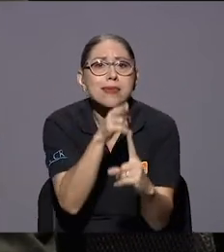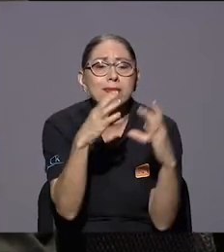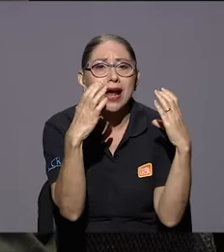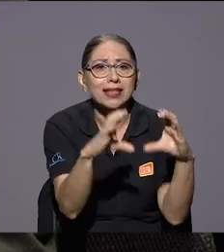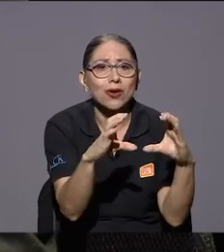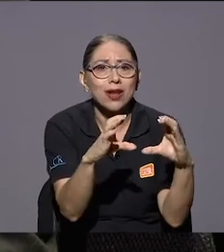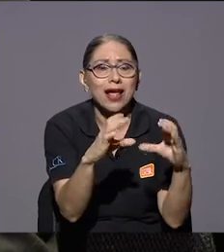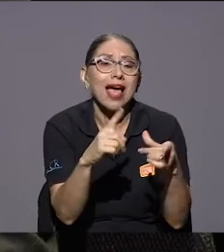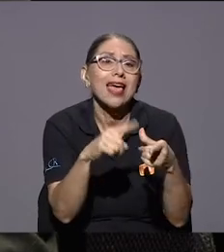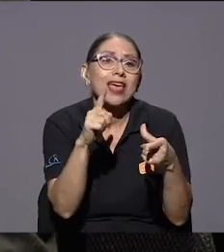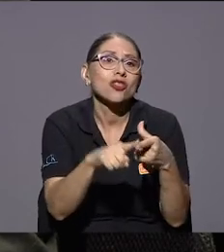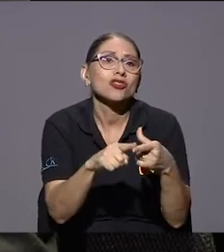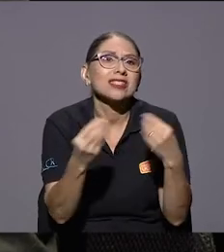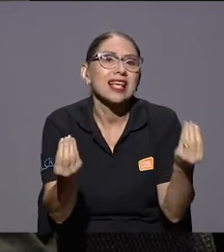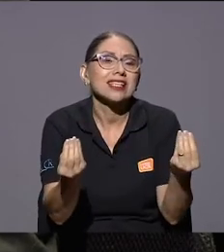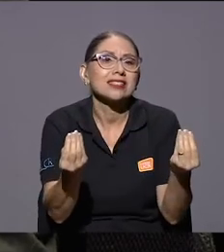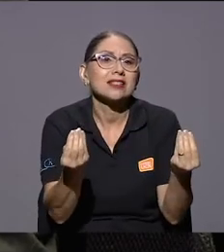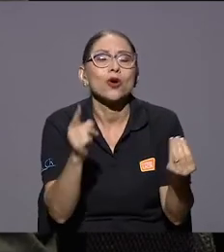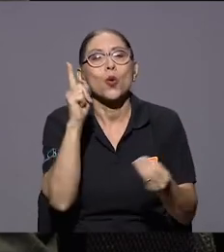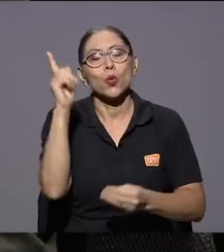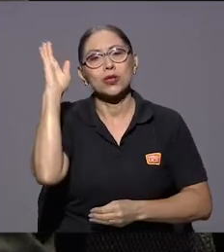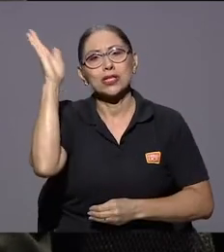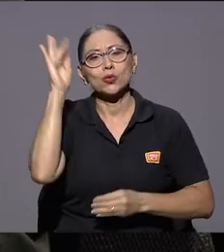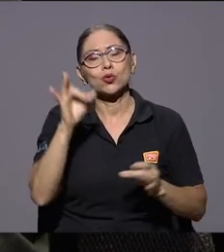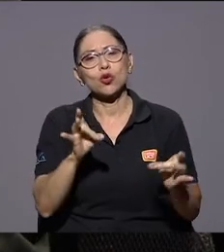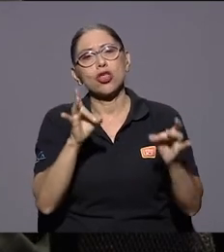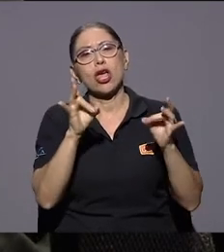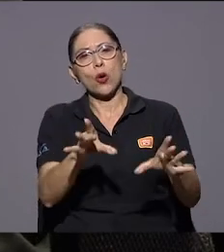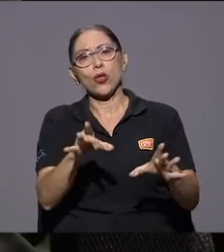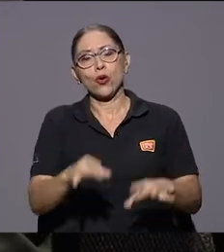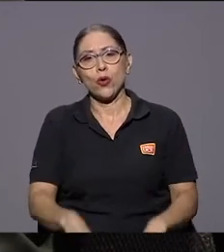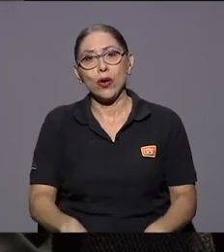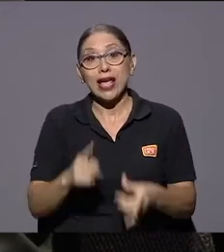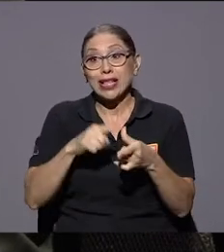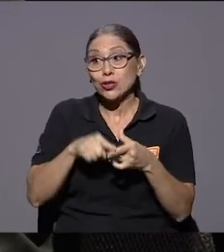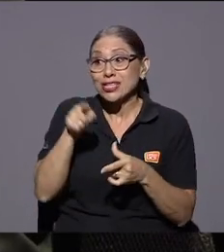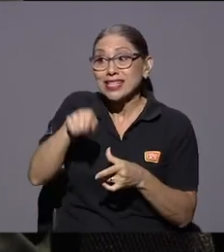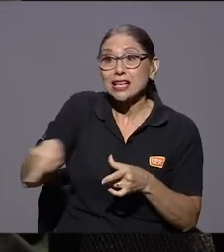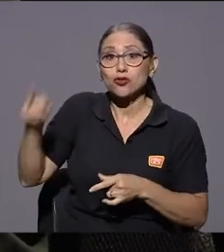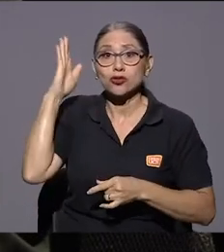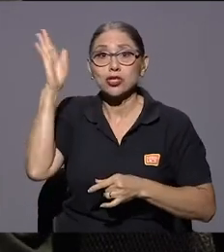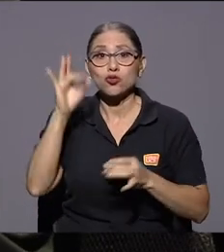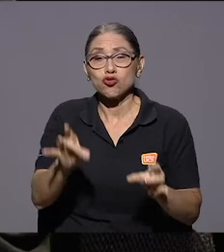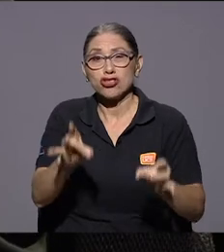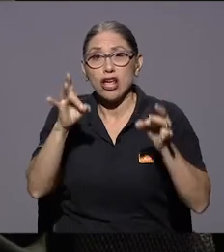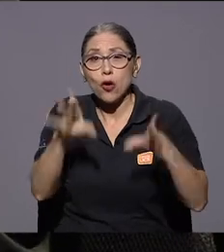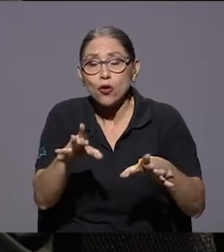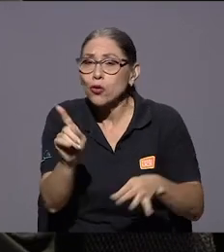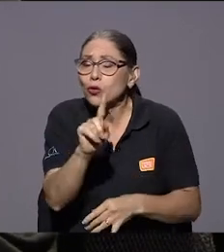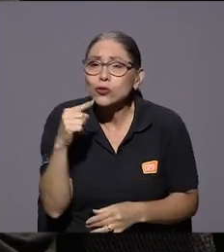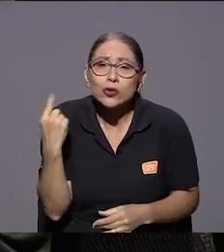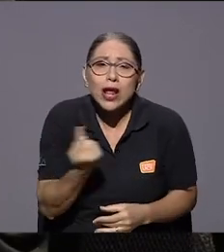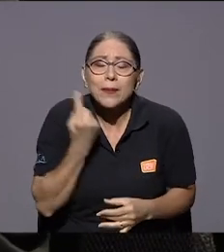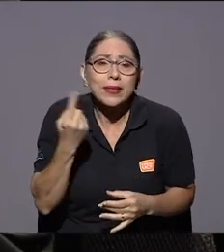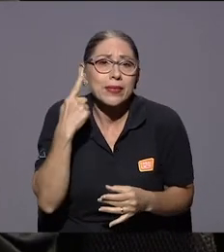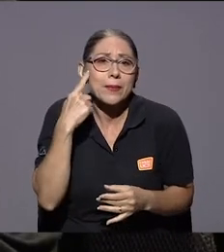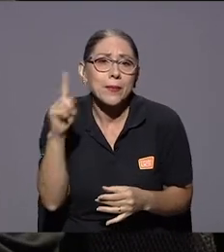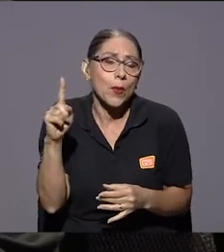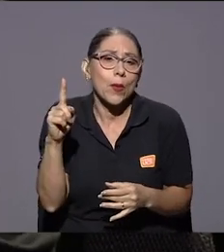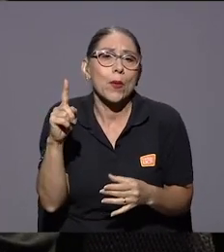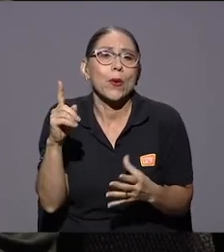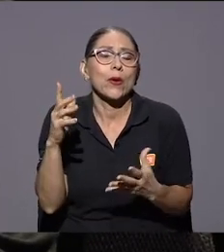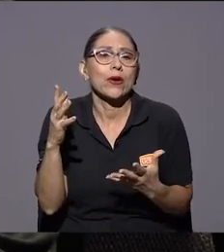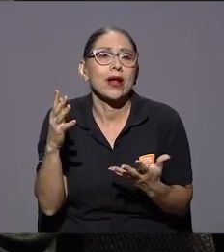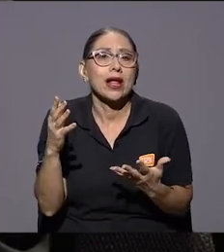Adela Cortina, es un discurso de odio. De manera que esos discursos de odio no solamente vienen por el campo, ¿verdad?, que uno pudiera